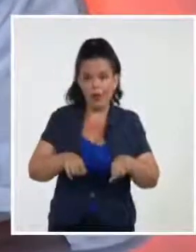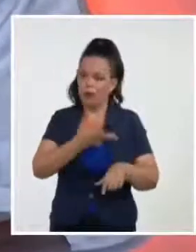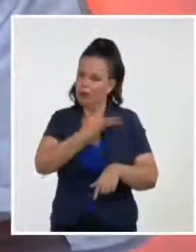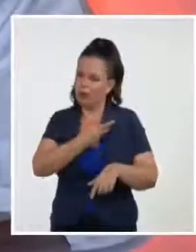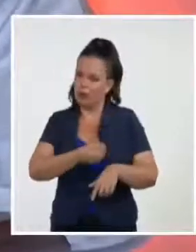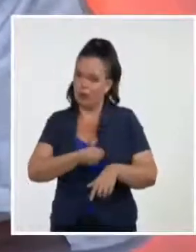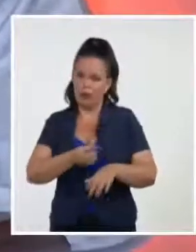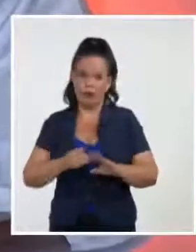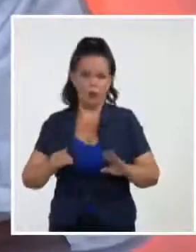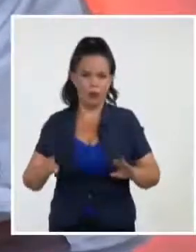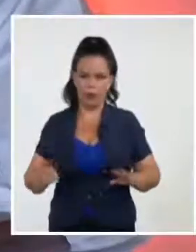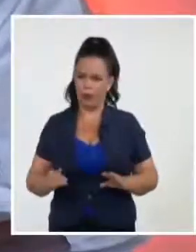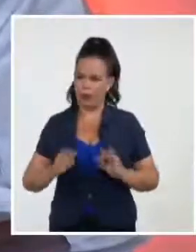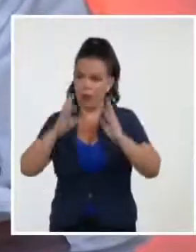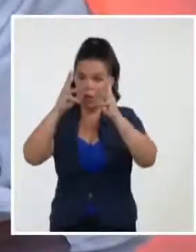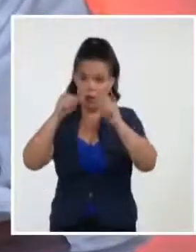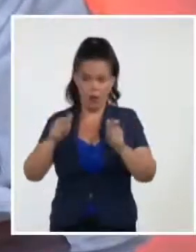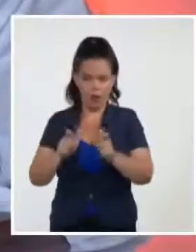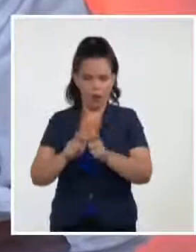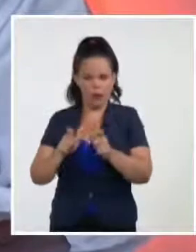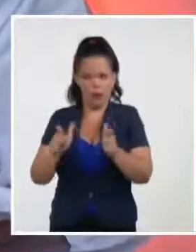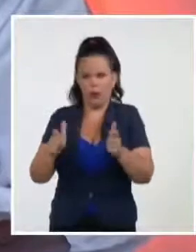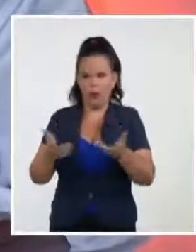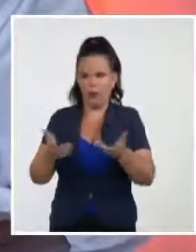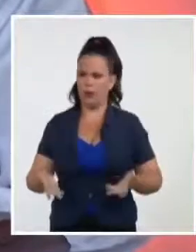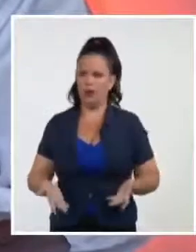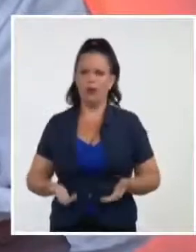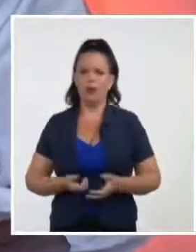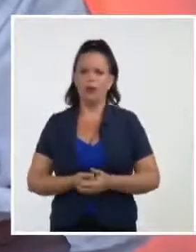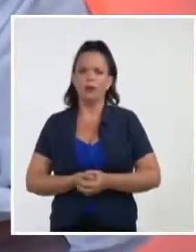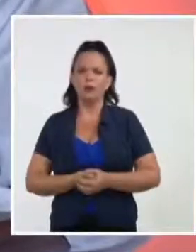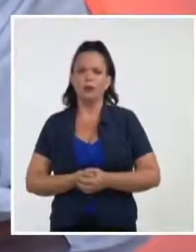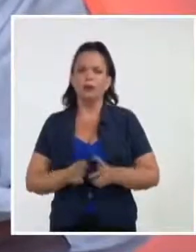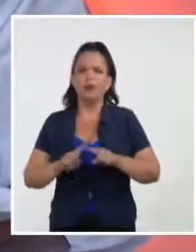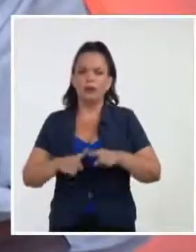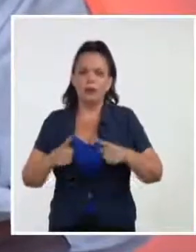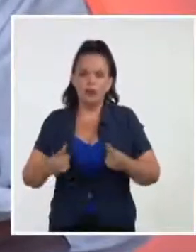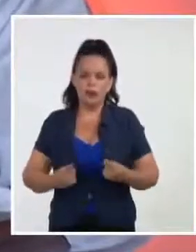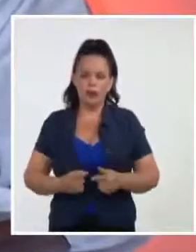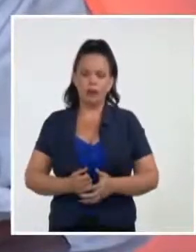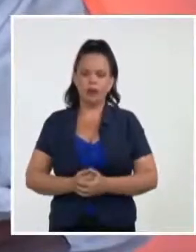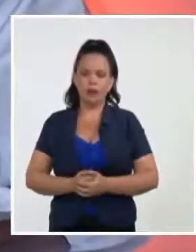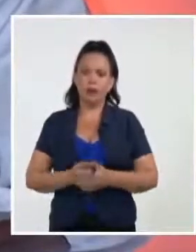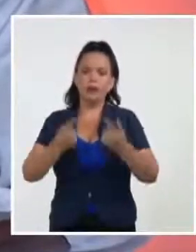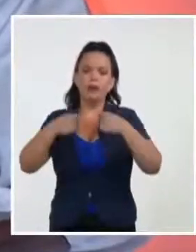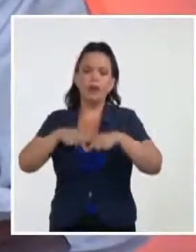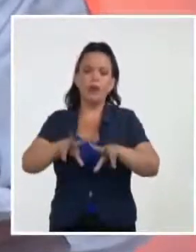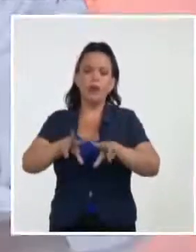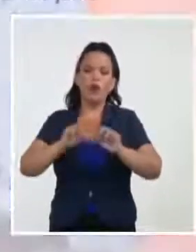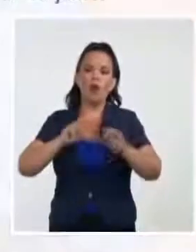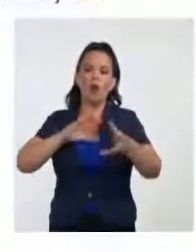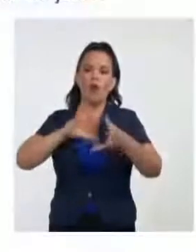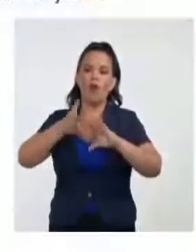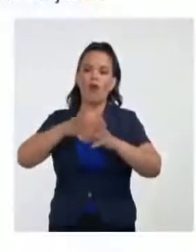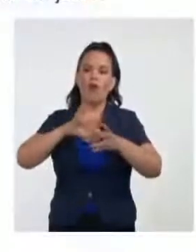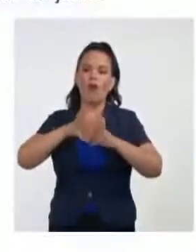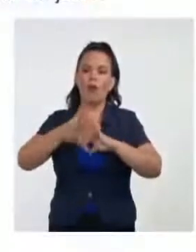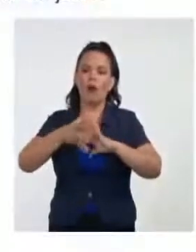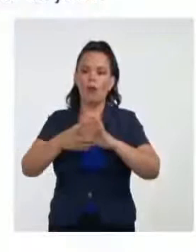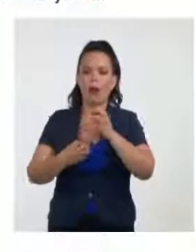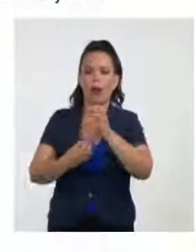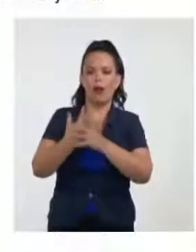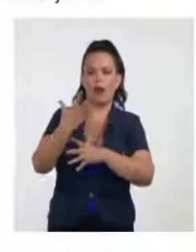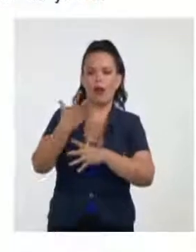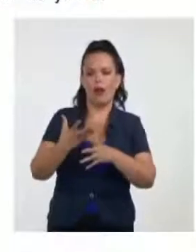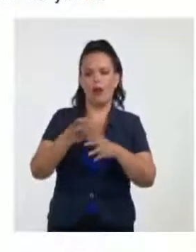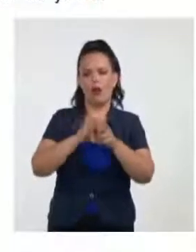elevada. ¿Qué pasó? Es la introducción de nuevas variantes del virus SARS-CoV-2 en